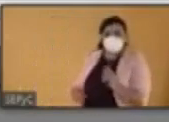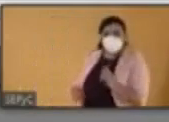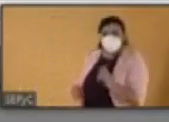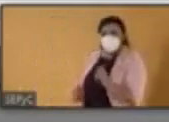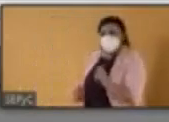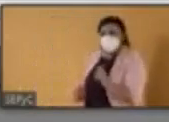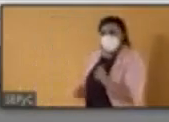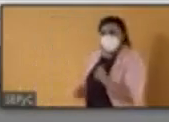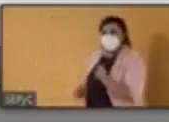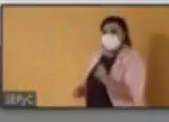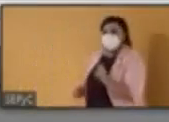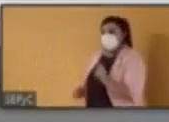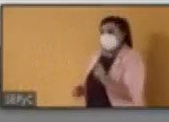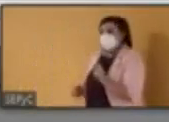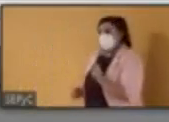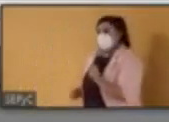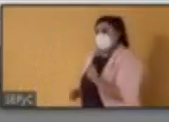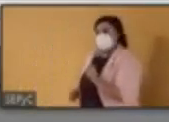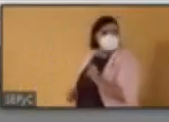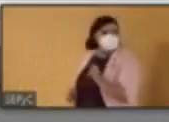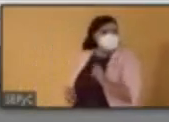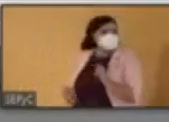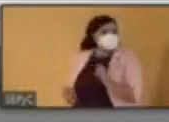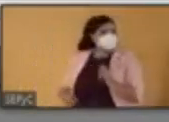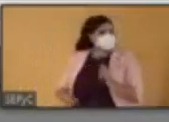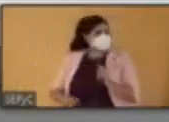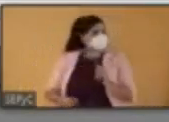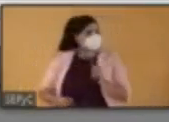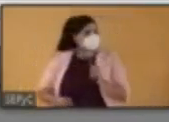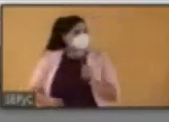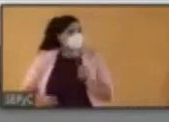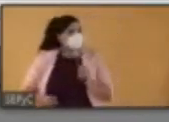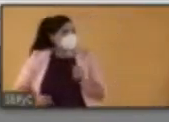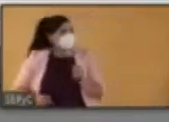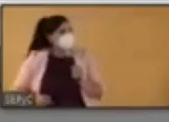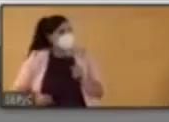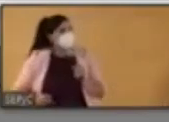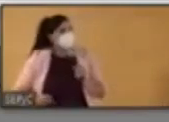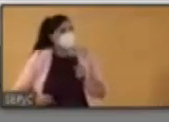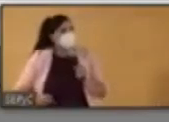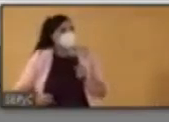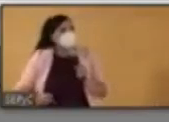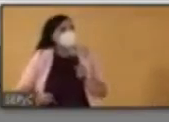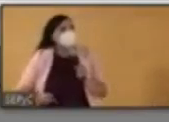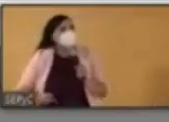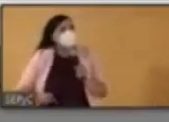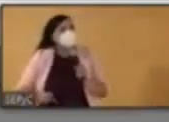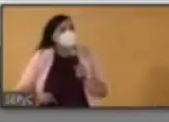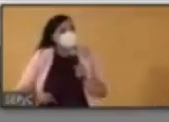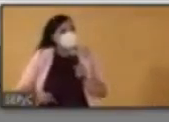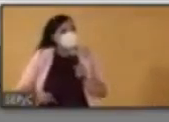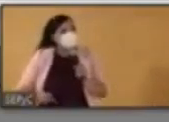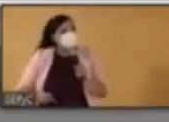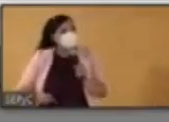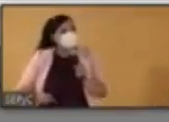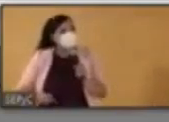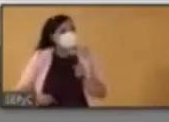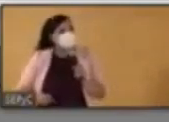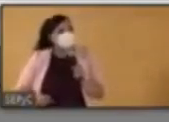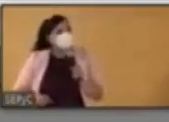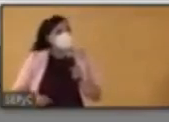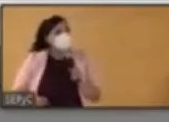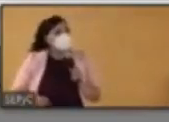institución educativa donde yo realicé dichos estudios. Una vez que complemento toda la información, muy importante, a partir de